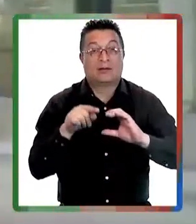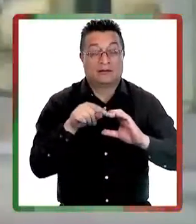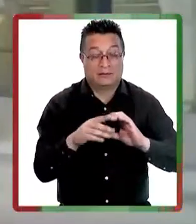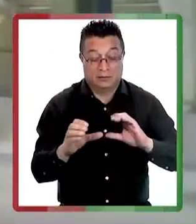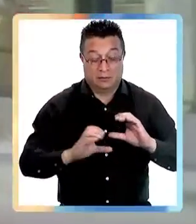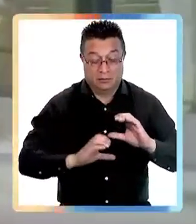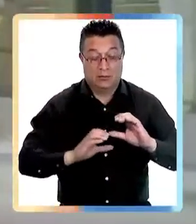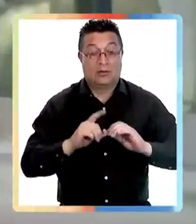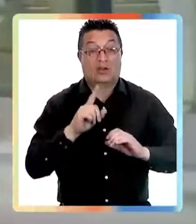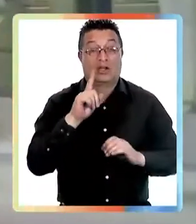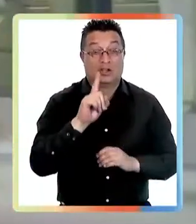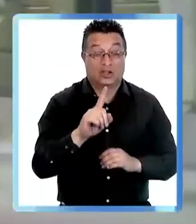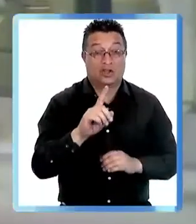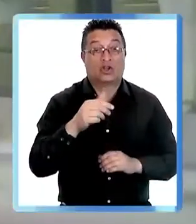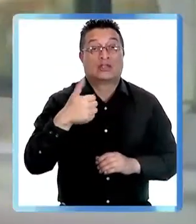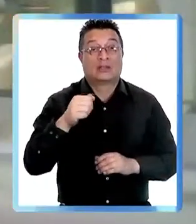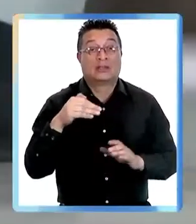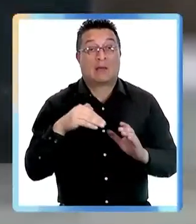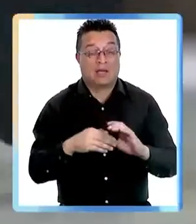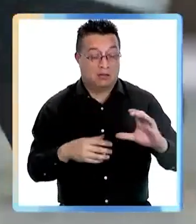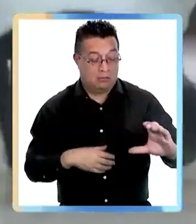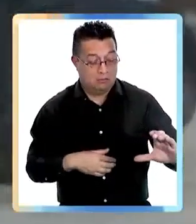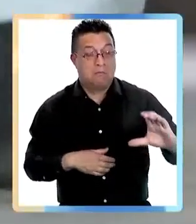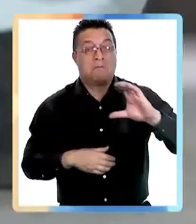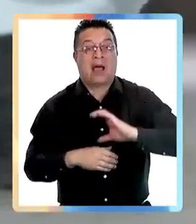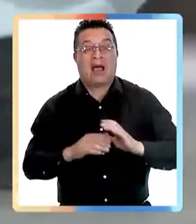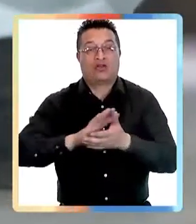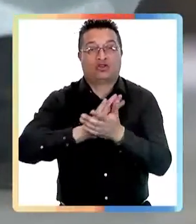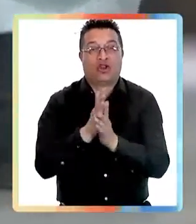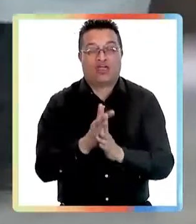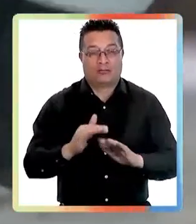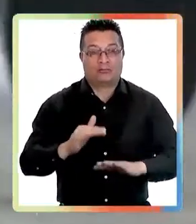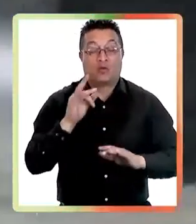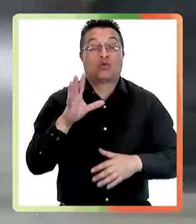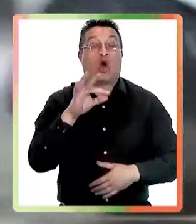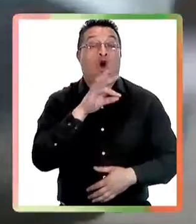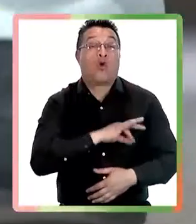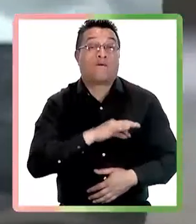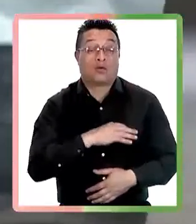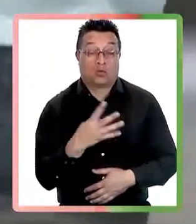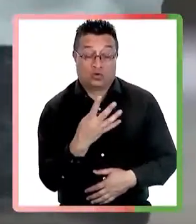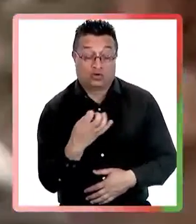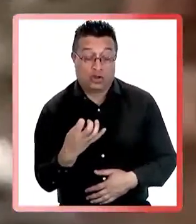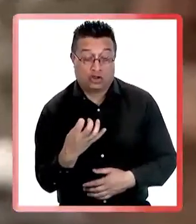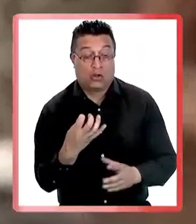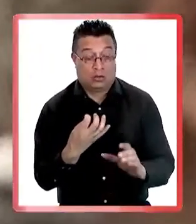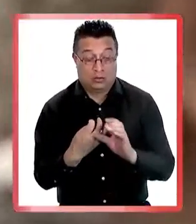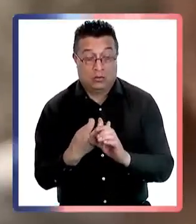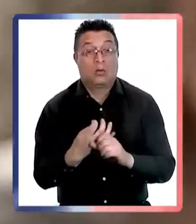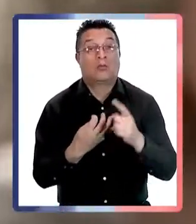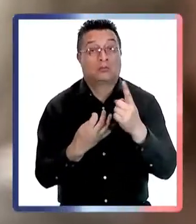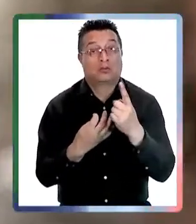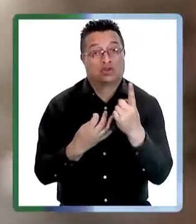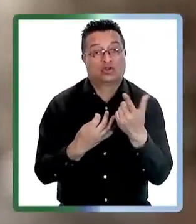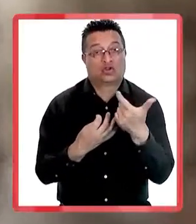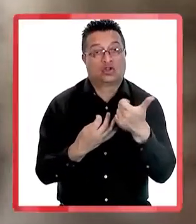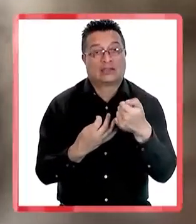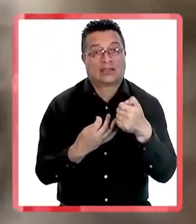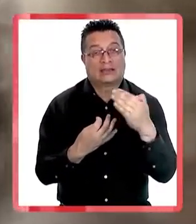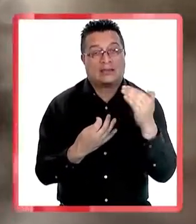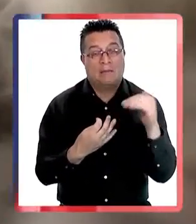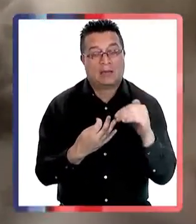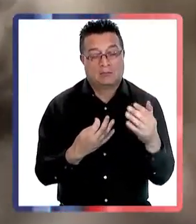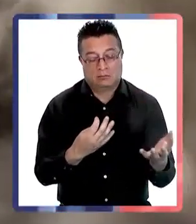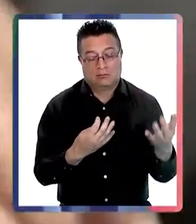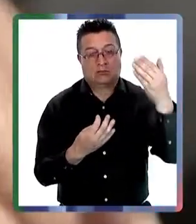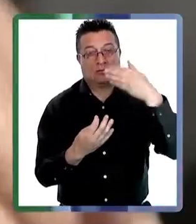experimentar un aumento de 160.000 pesos. Estamos hablando, si se jubiló con 400, va a subir su pensión